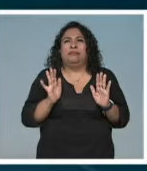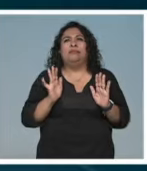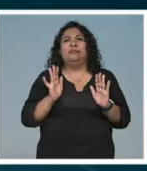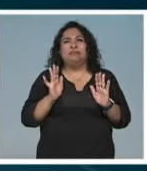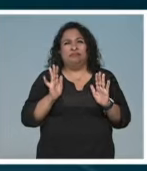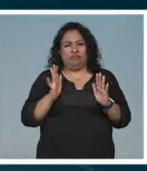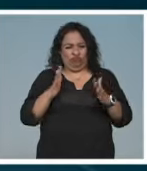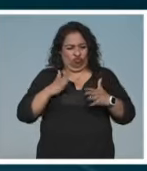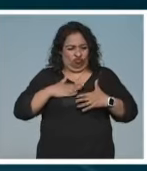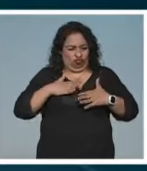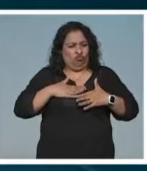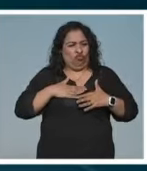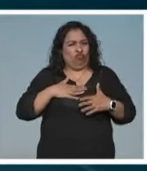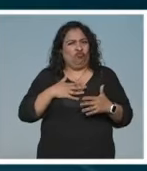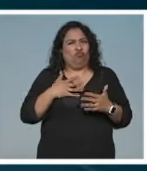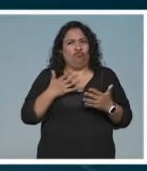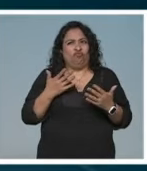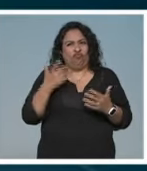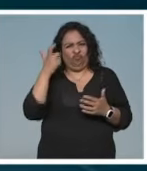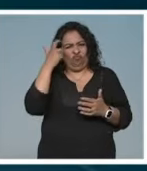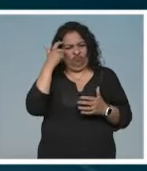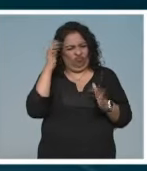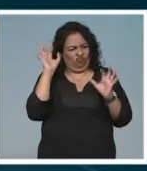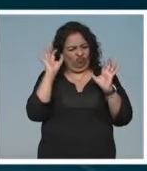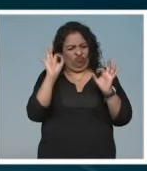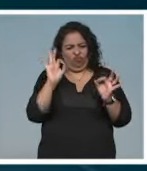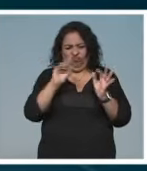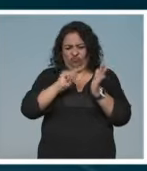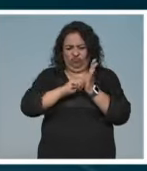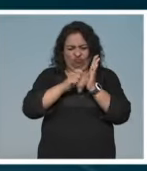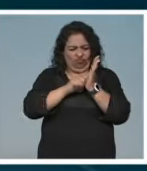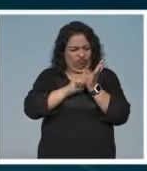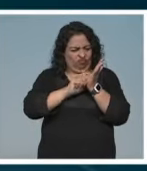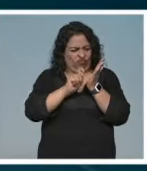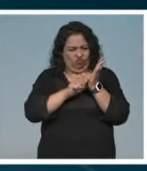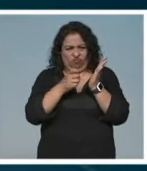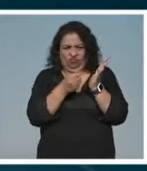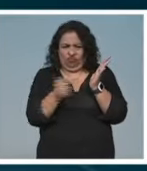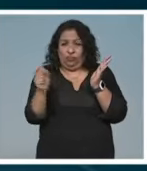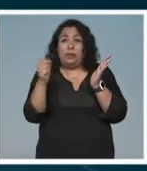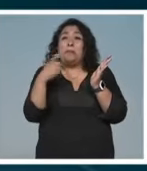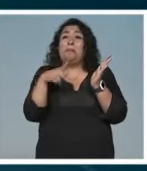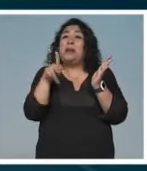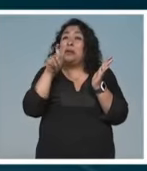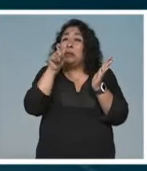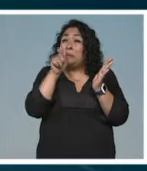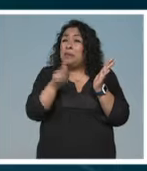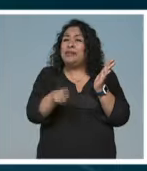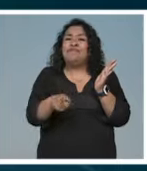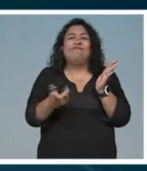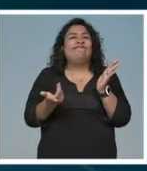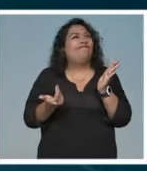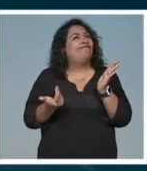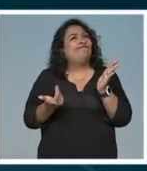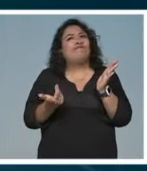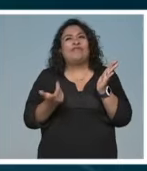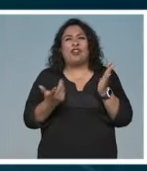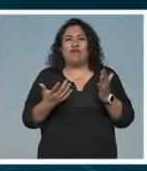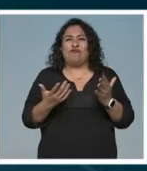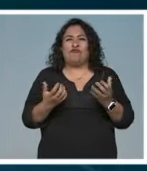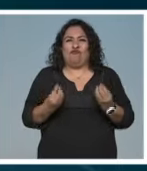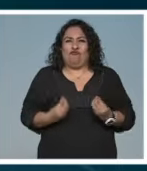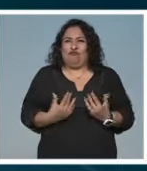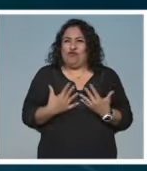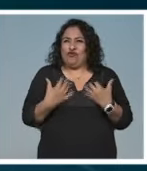se sabe en pleno uso de sus facultades técnicas, pero que al mismo tiempo ya no tiene el vigor